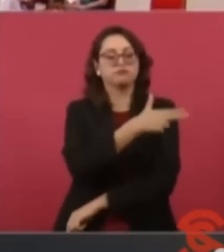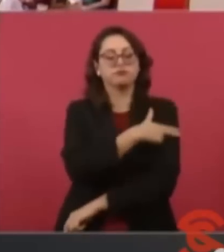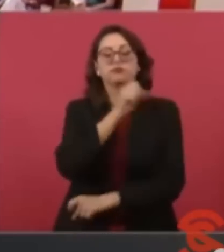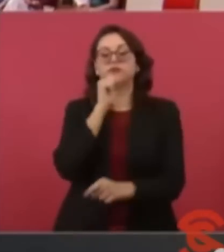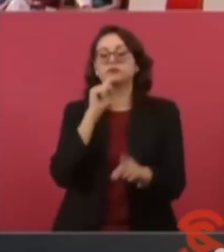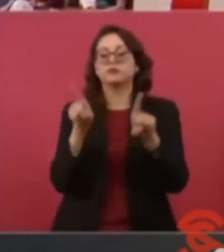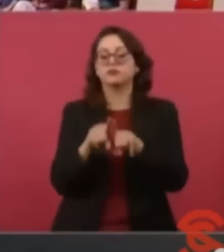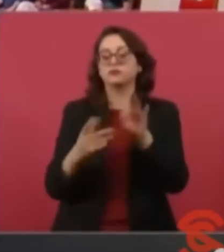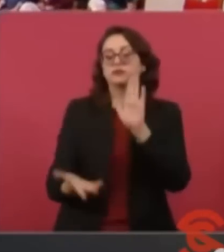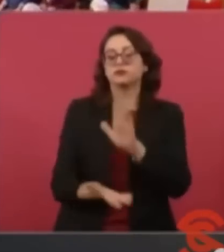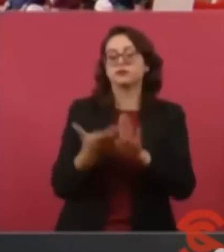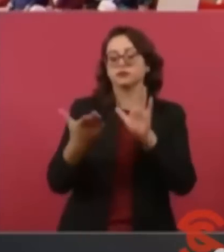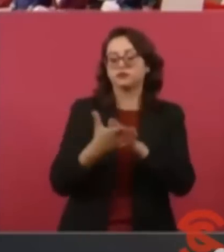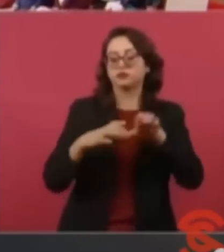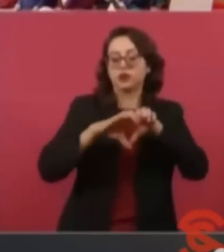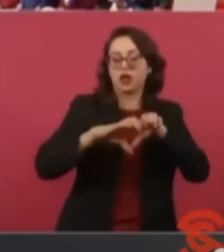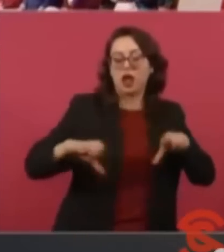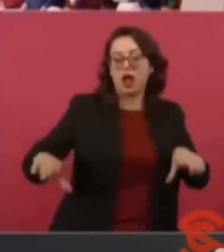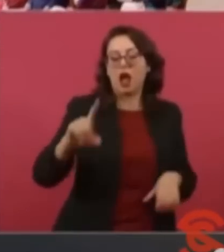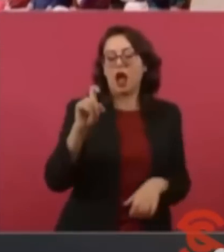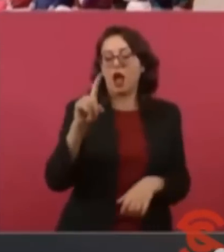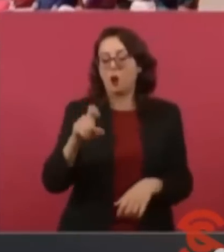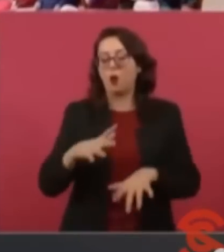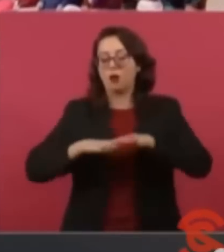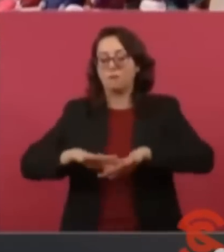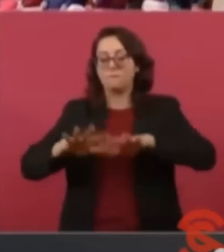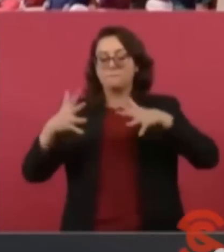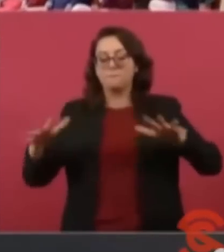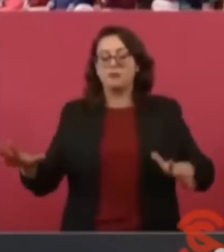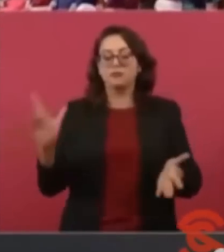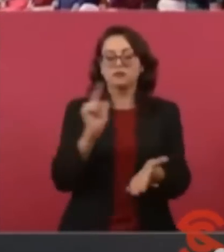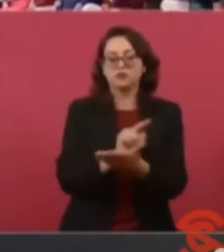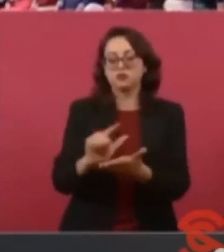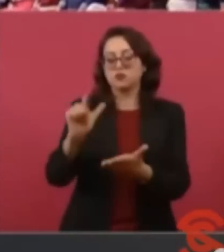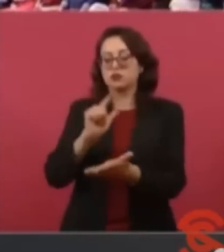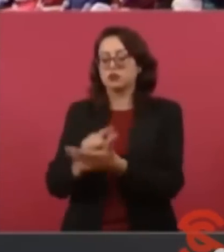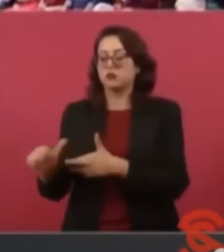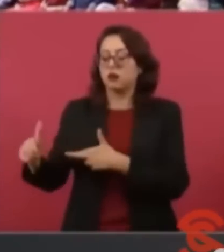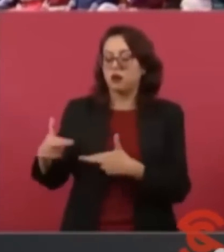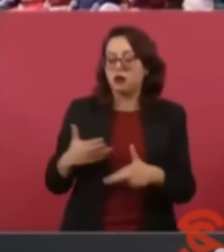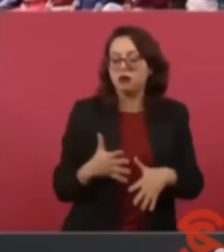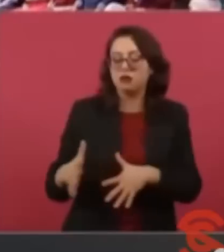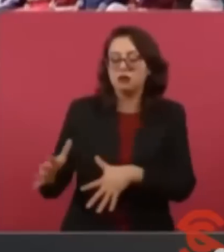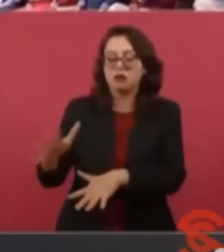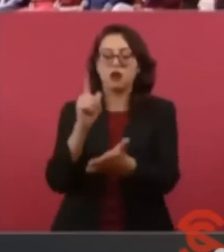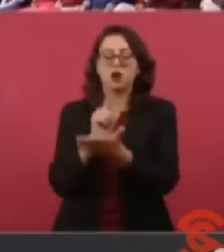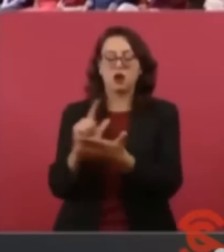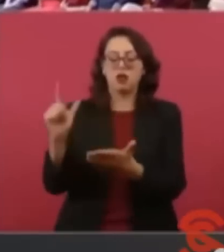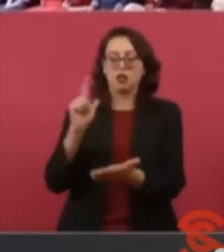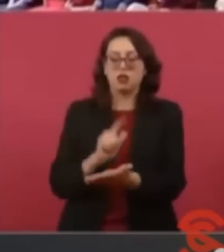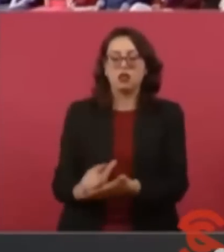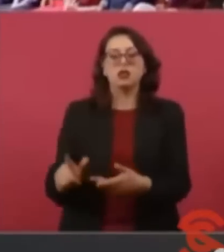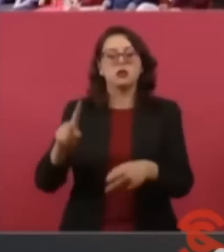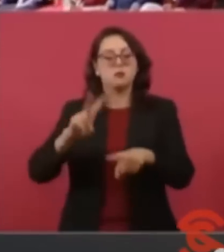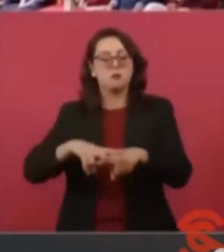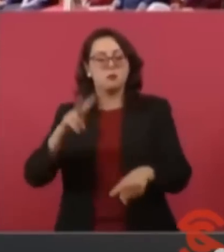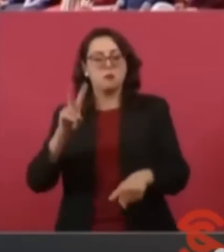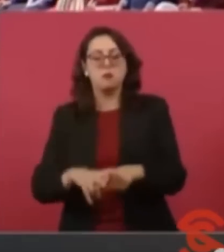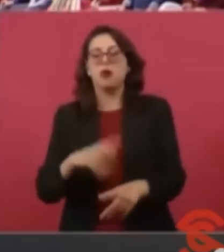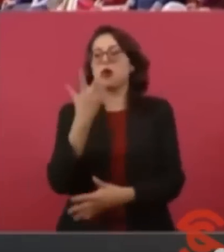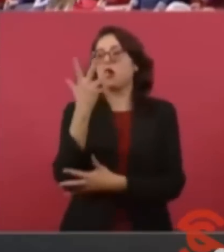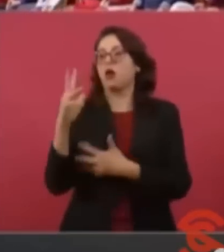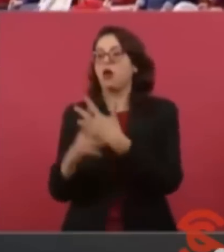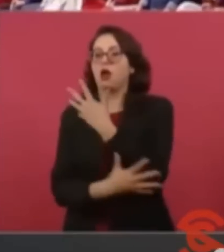de riego, limpieza de playas, desasolve de ríos, parques ecológicos, hoteles,